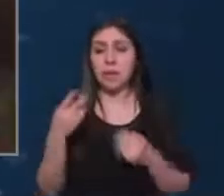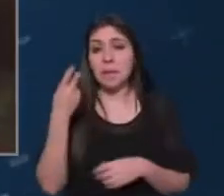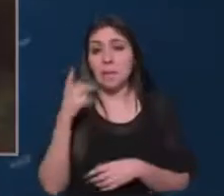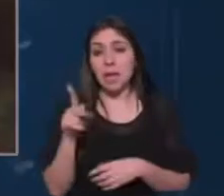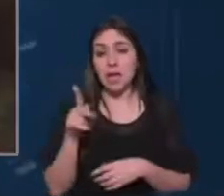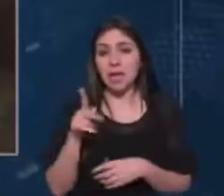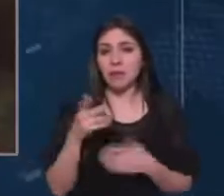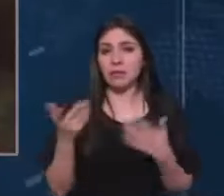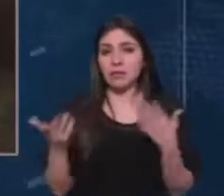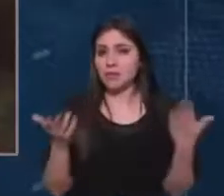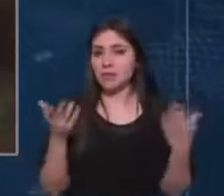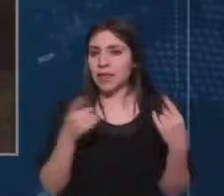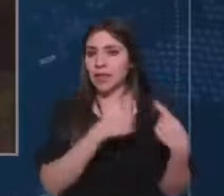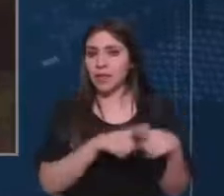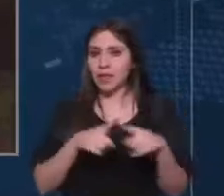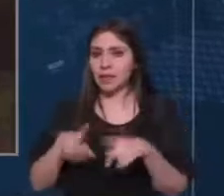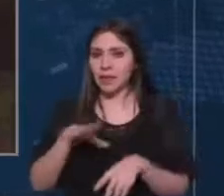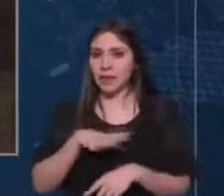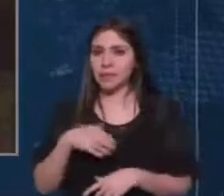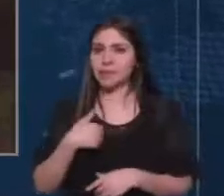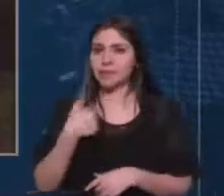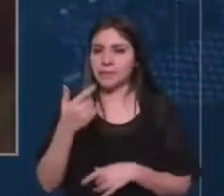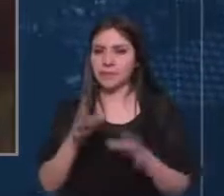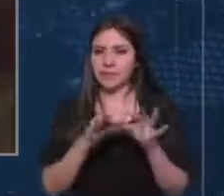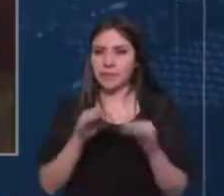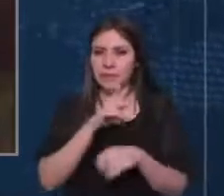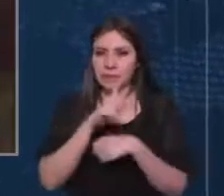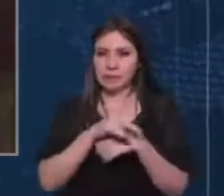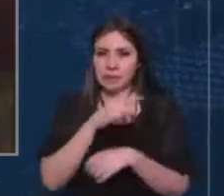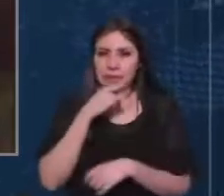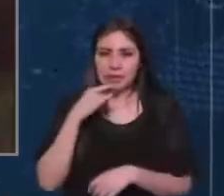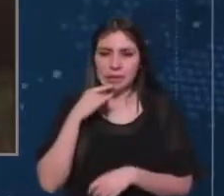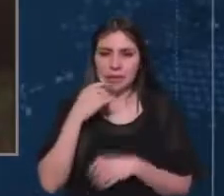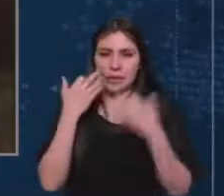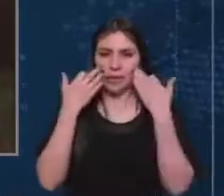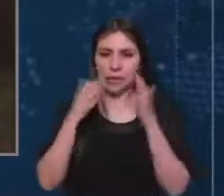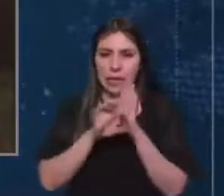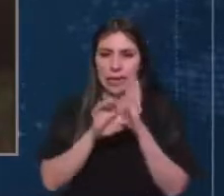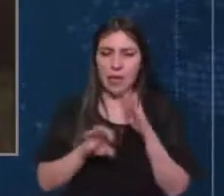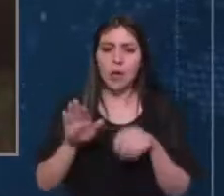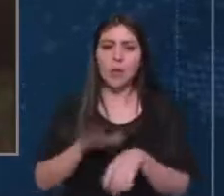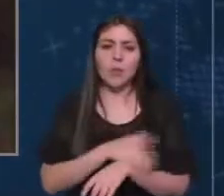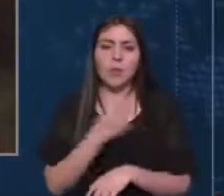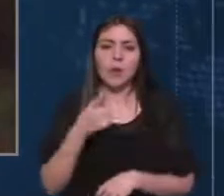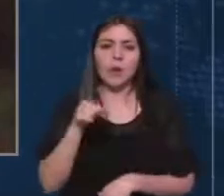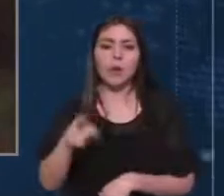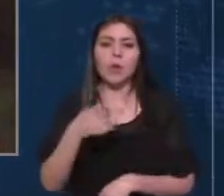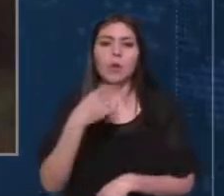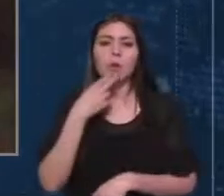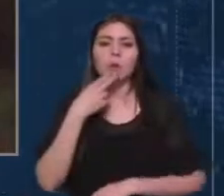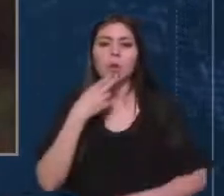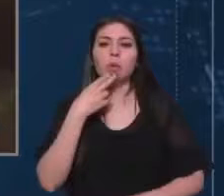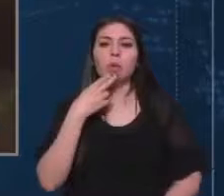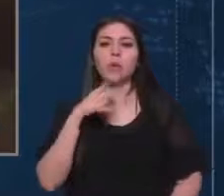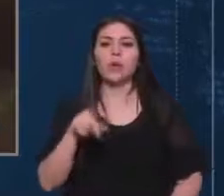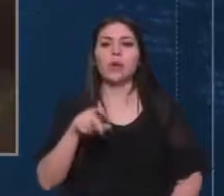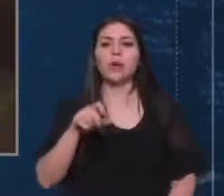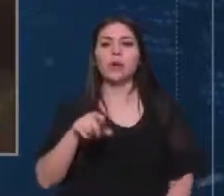diferencia, y digo esto, utilizo el caso de Chile, bueno, porque justamente pues se utilizó la vacuna de